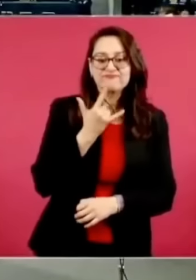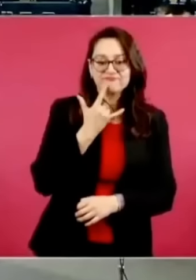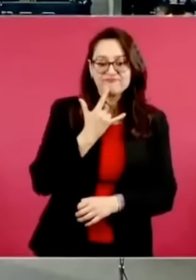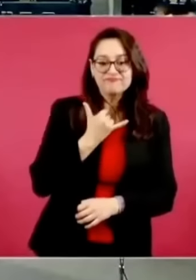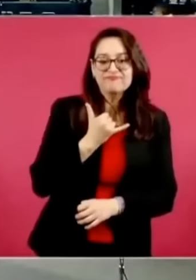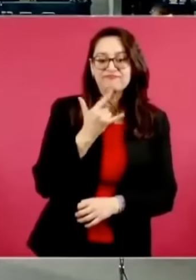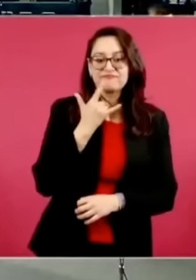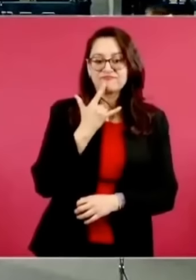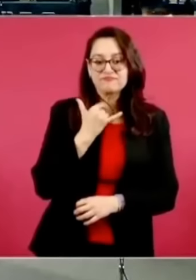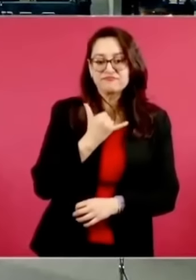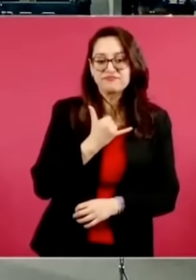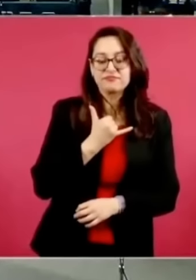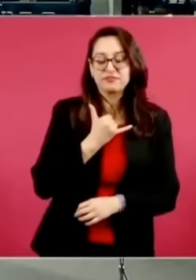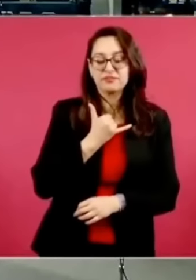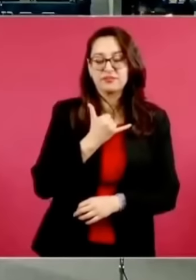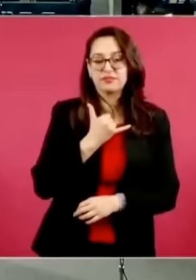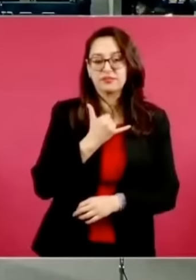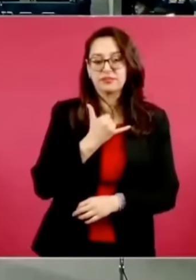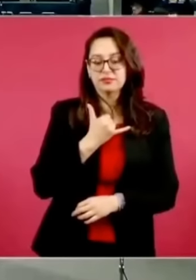Luego,